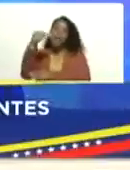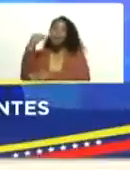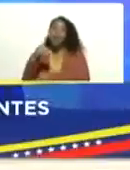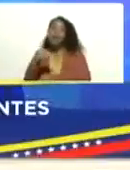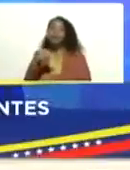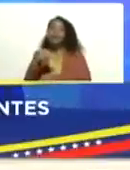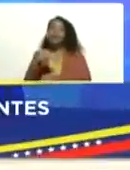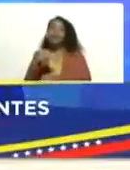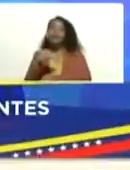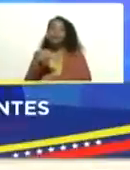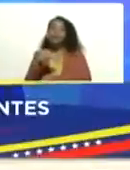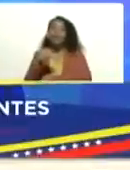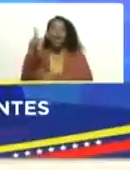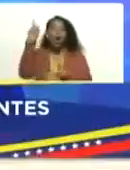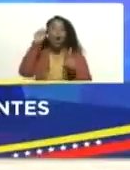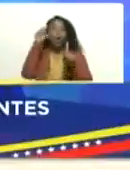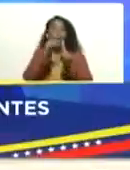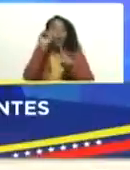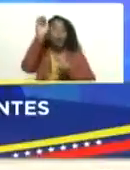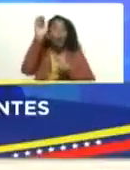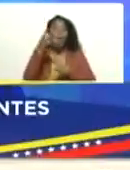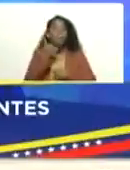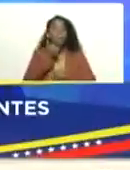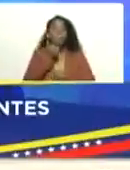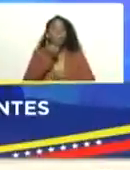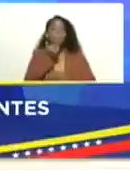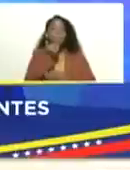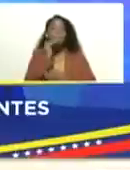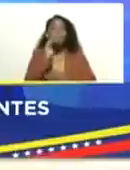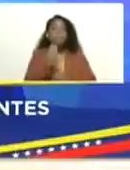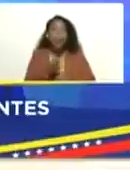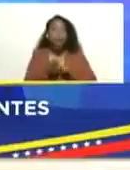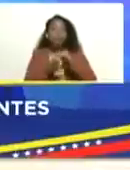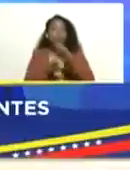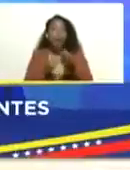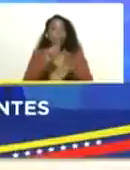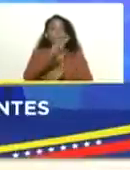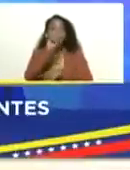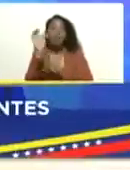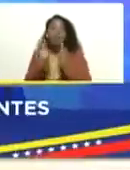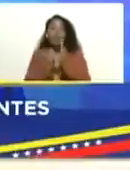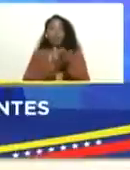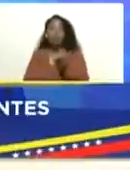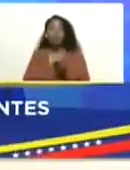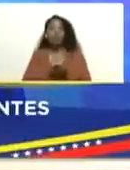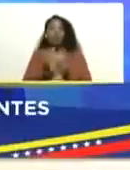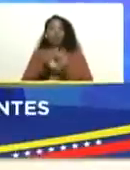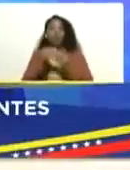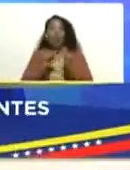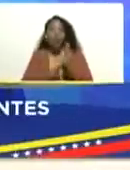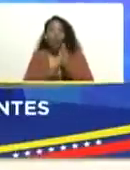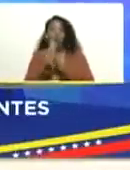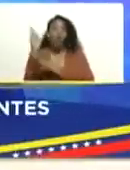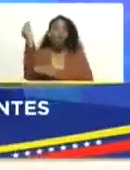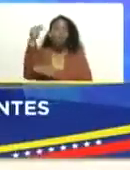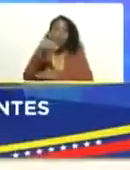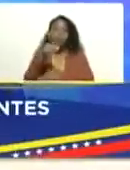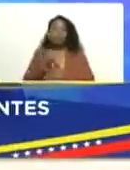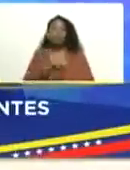y el próximo paso lo queremos llevar a 20 mil millones de dólares.